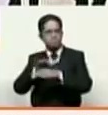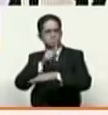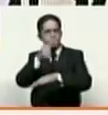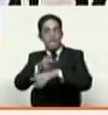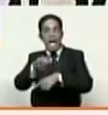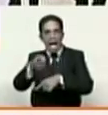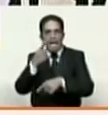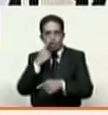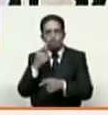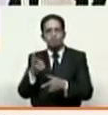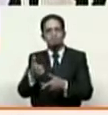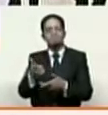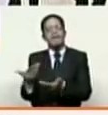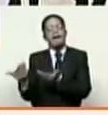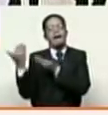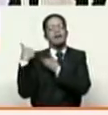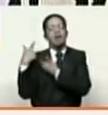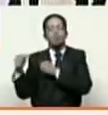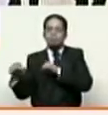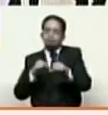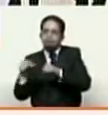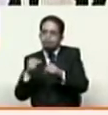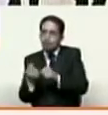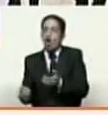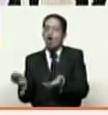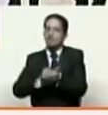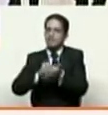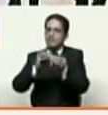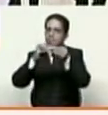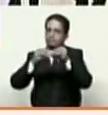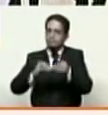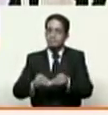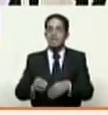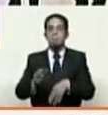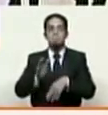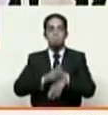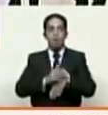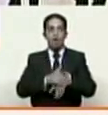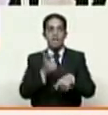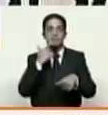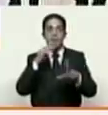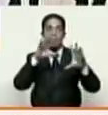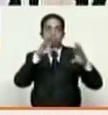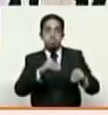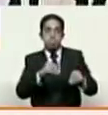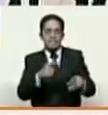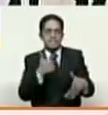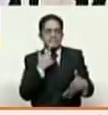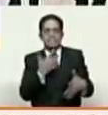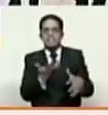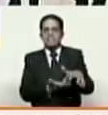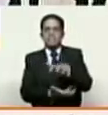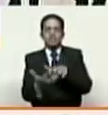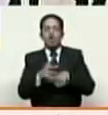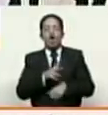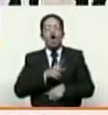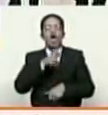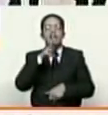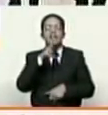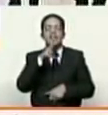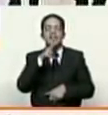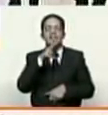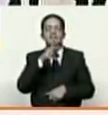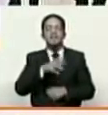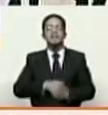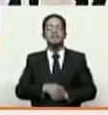recuperación del sistema eléctrico nacional. Realmente el ataque fue criminal, despiadado, dirigido